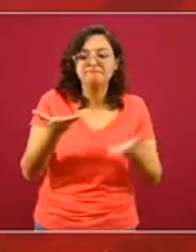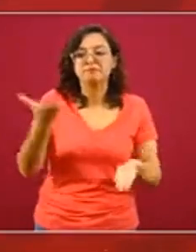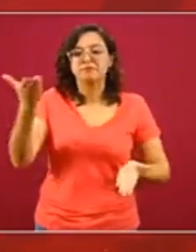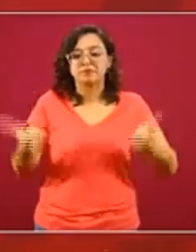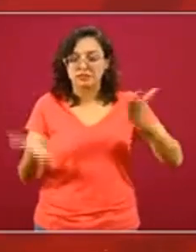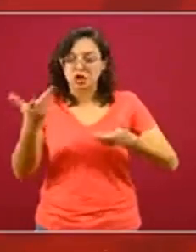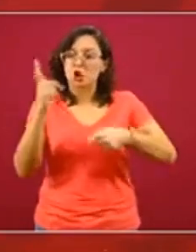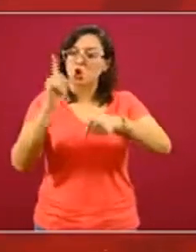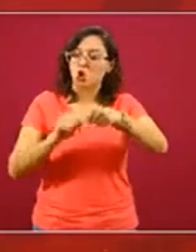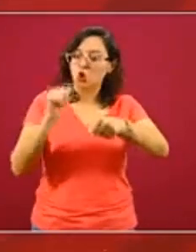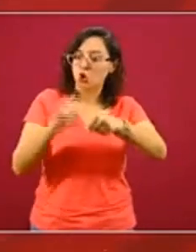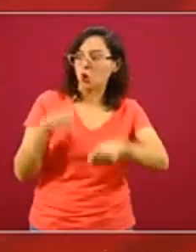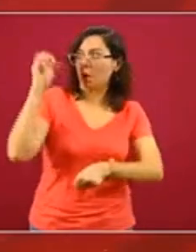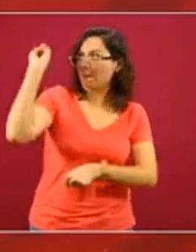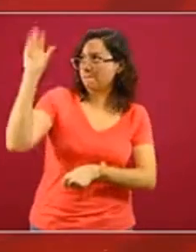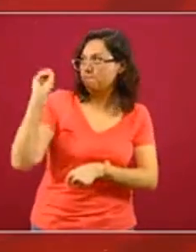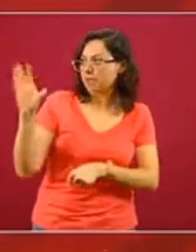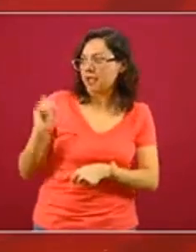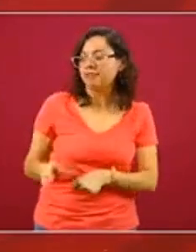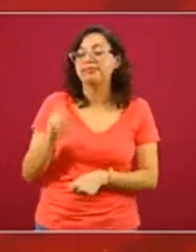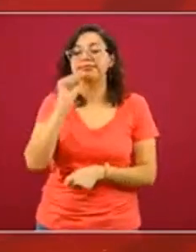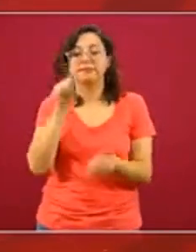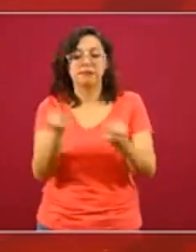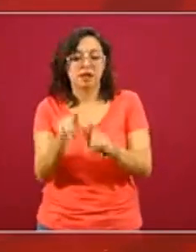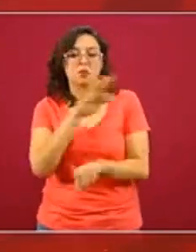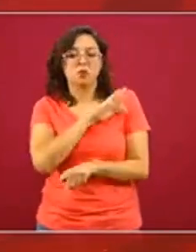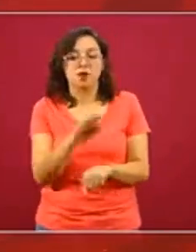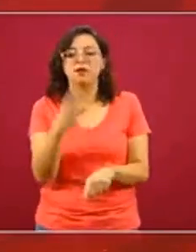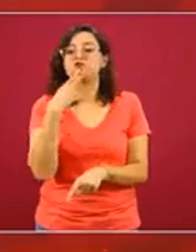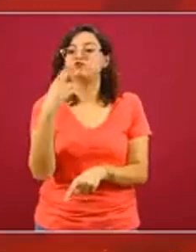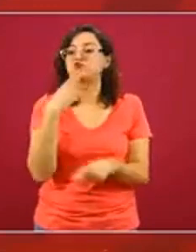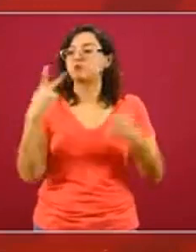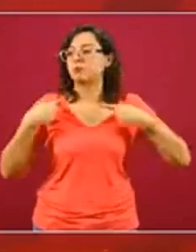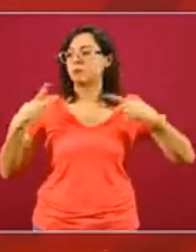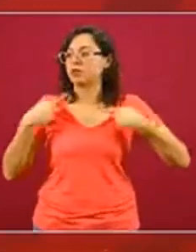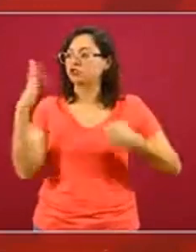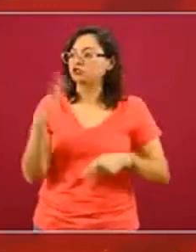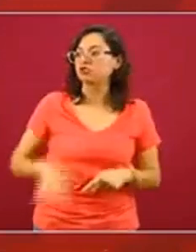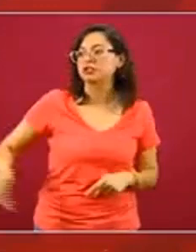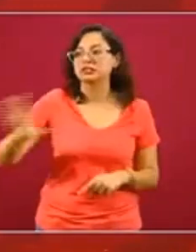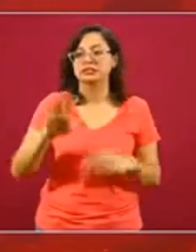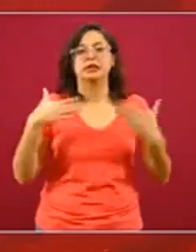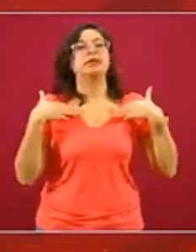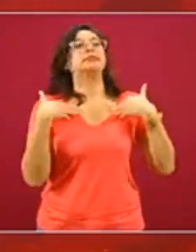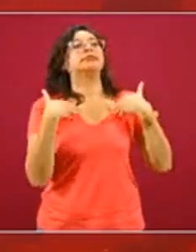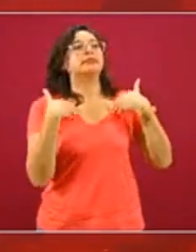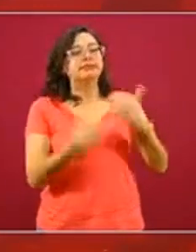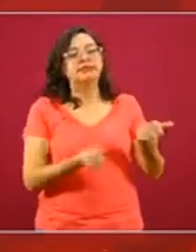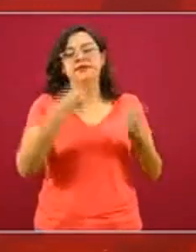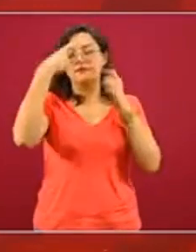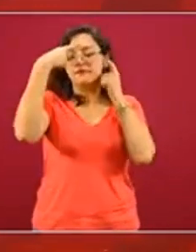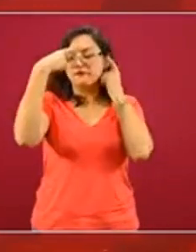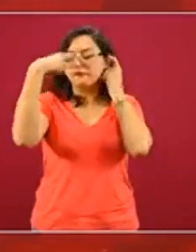también tenga una noción práctica que pueda ser entendida en síntesis por la población,